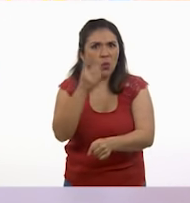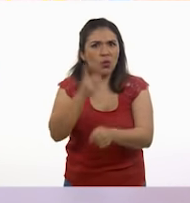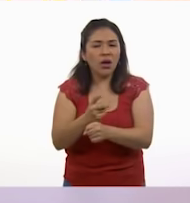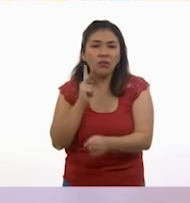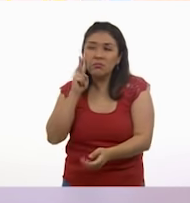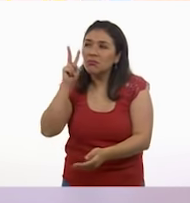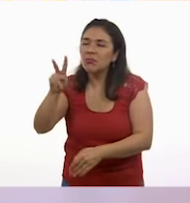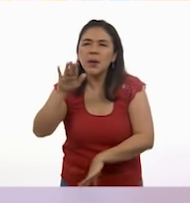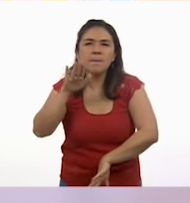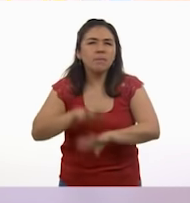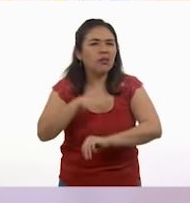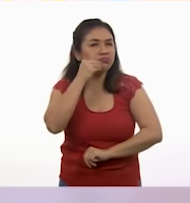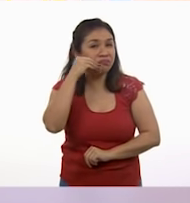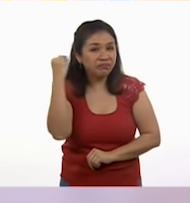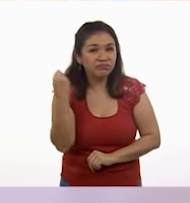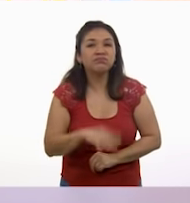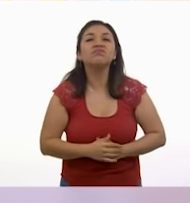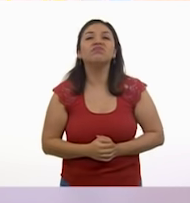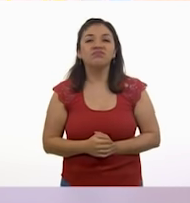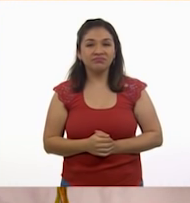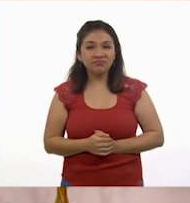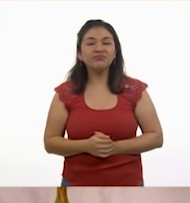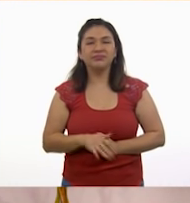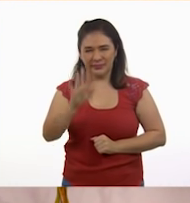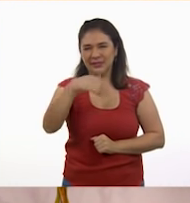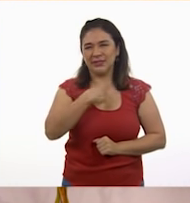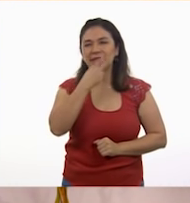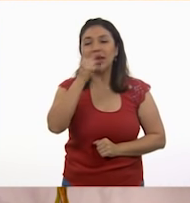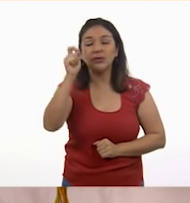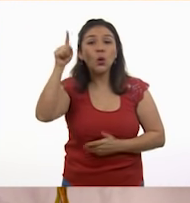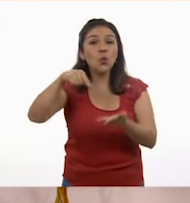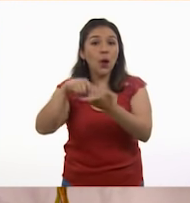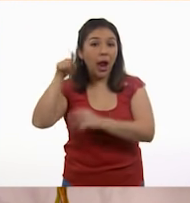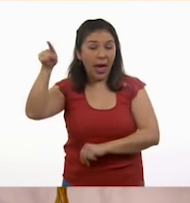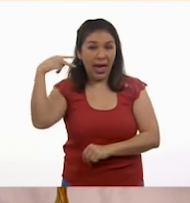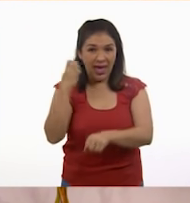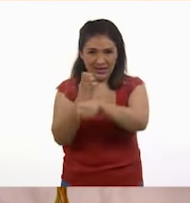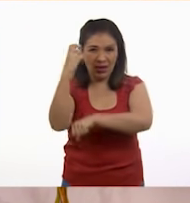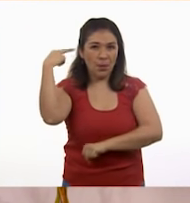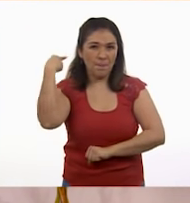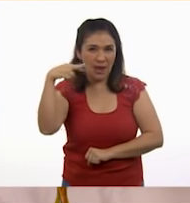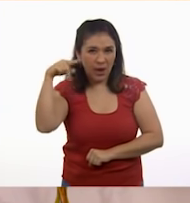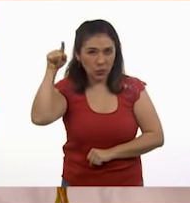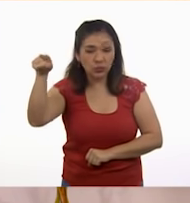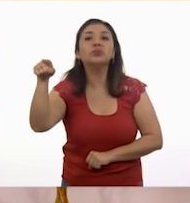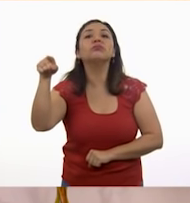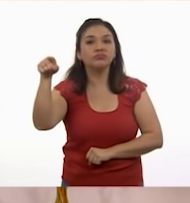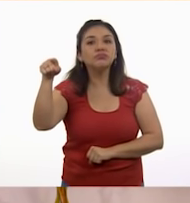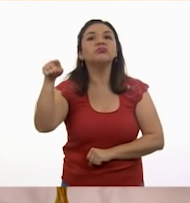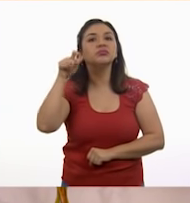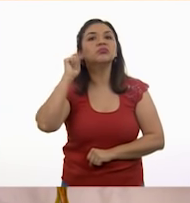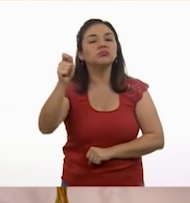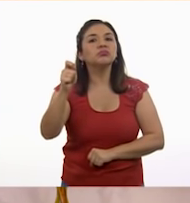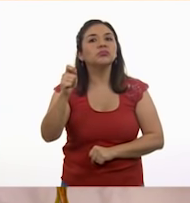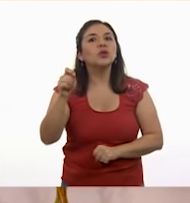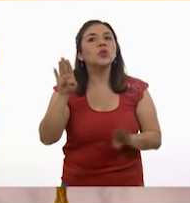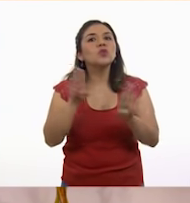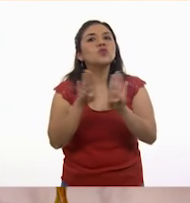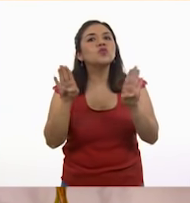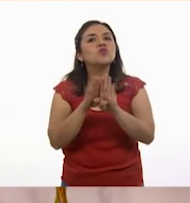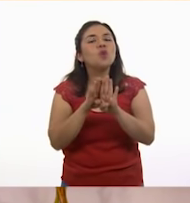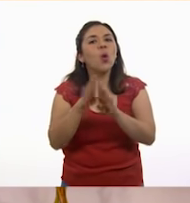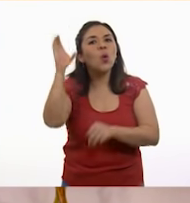magnífico bueno entonces como estábamos hablando en veracruz ocurrió esta mezcla cultural